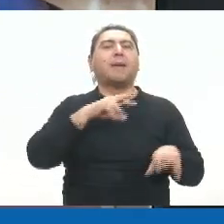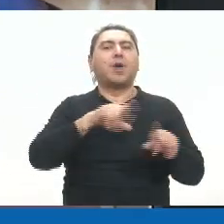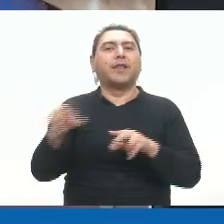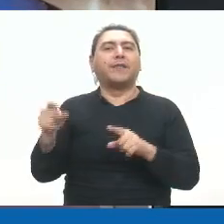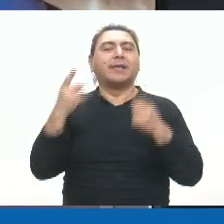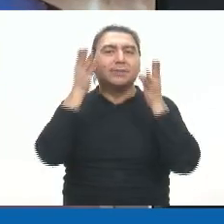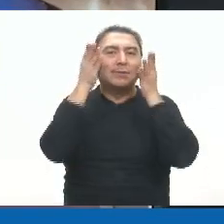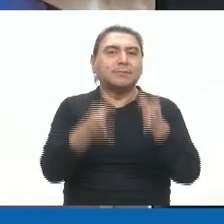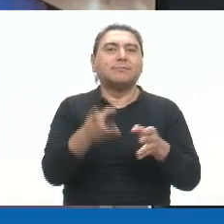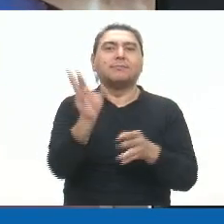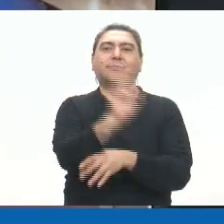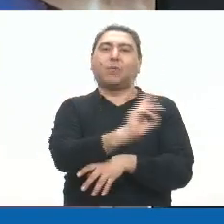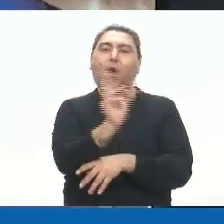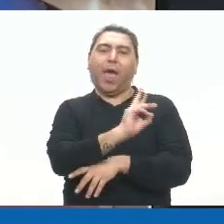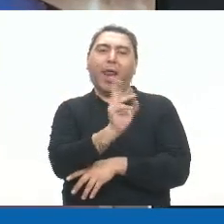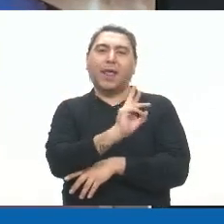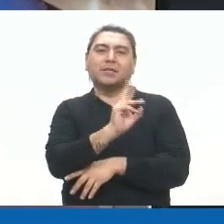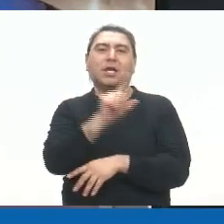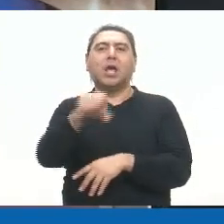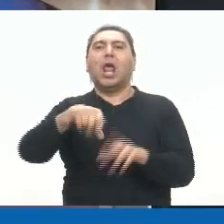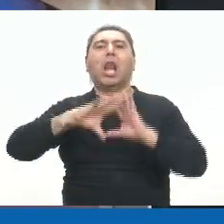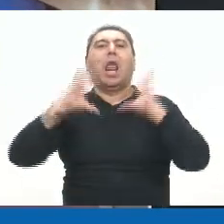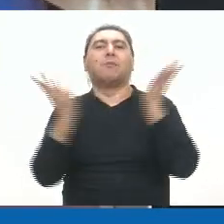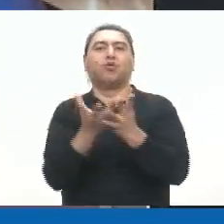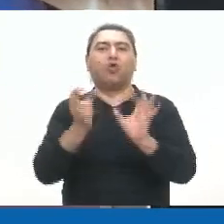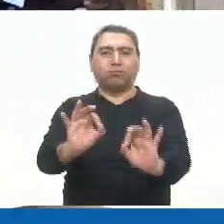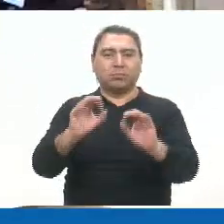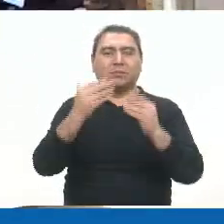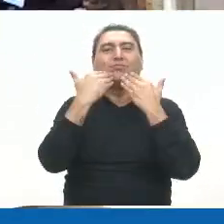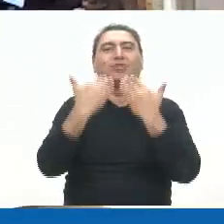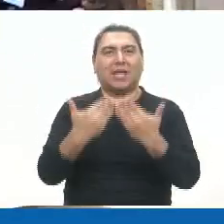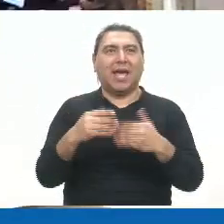atienden a las mujeres en todo el mundo Muchas gracias